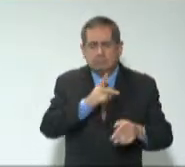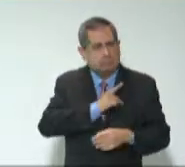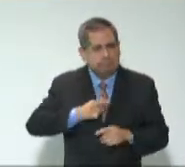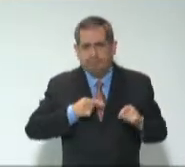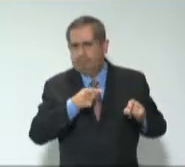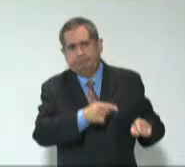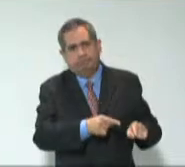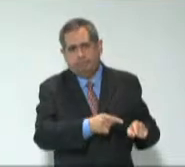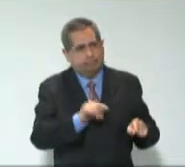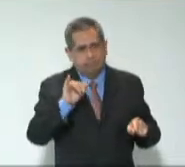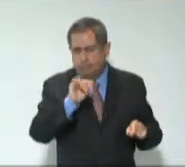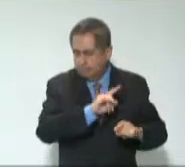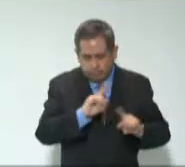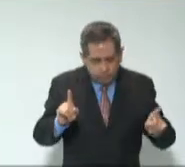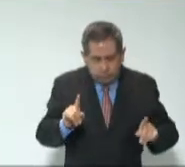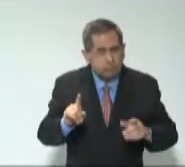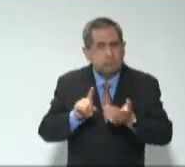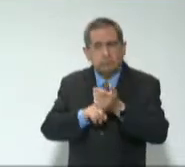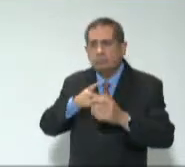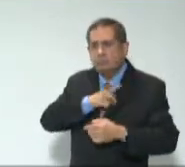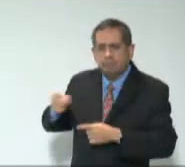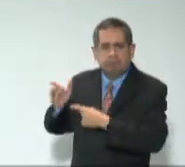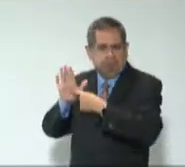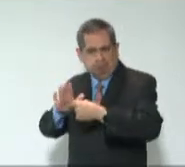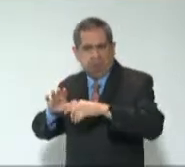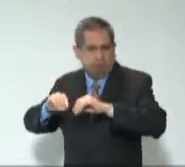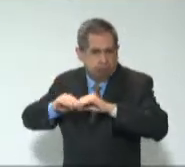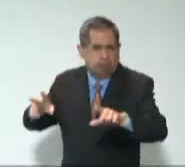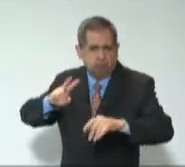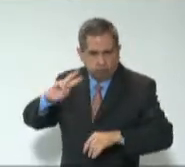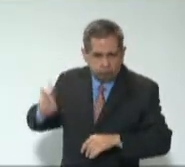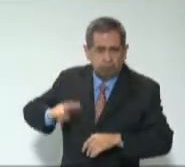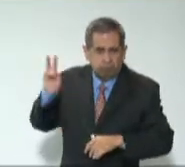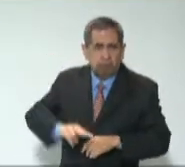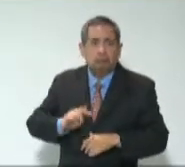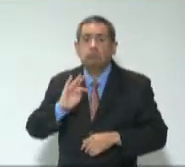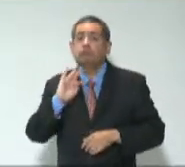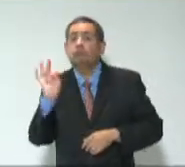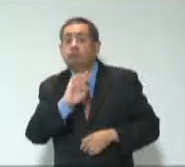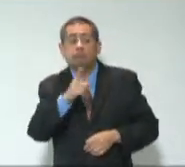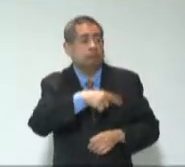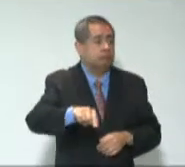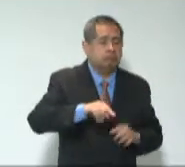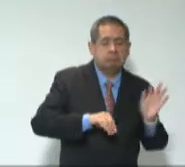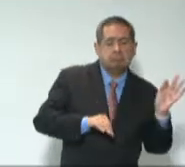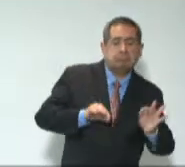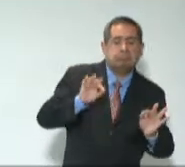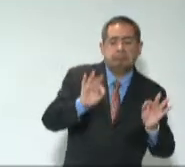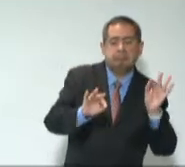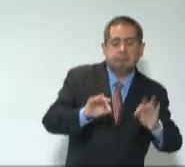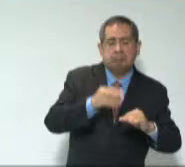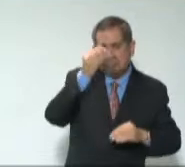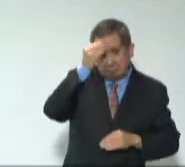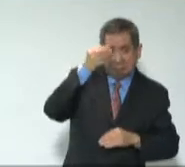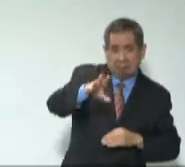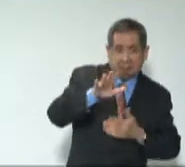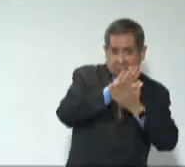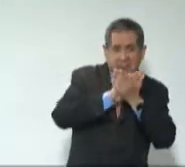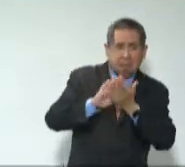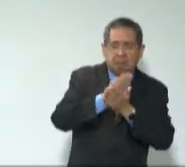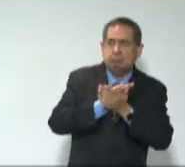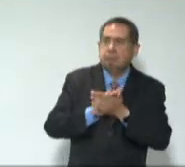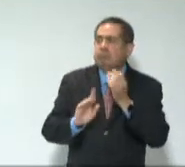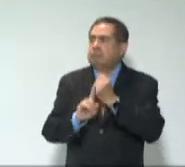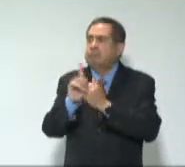individuo fortalece la relación que cualquier democracia que en cualquier democracia debe existir entre entre gobiernos y